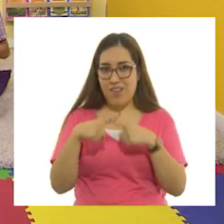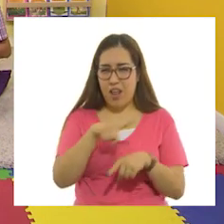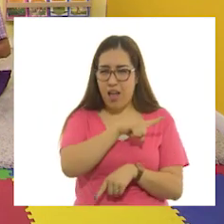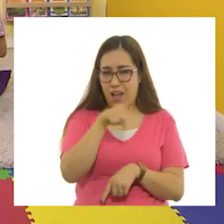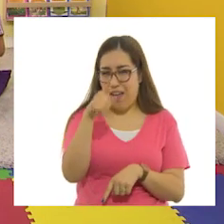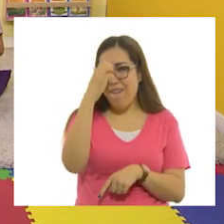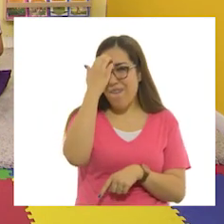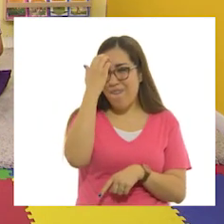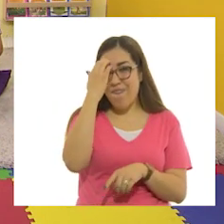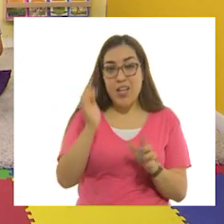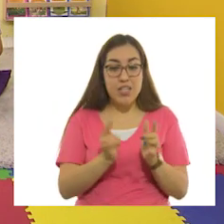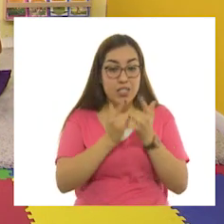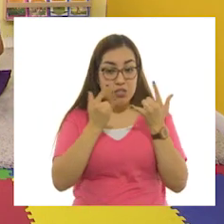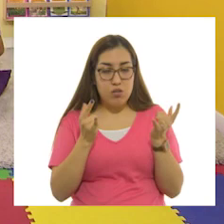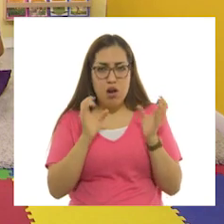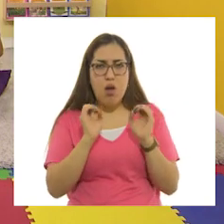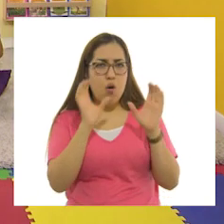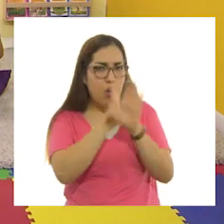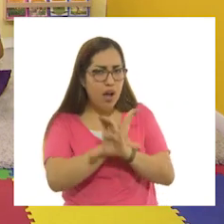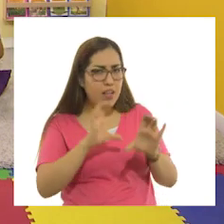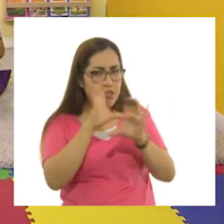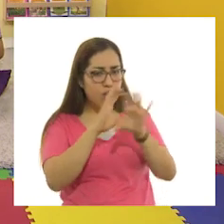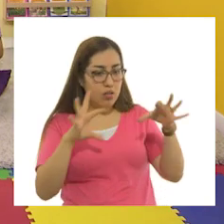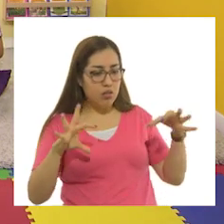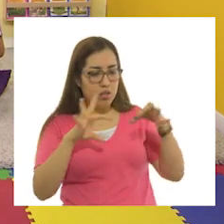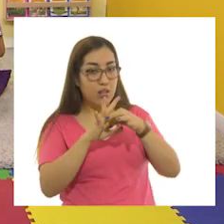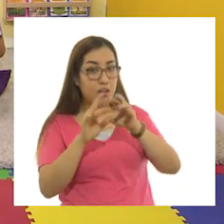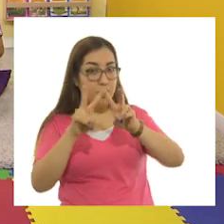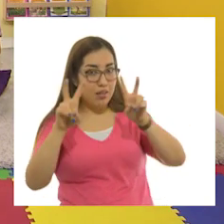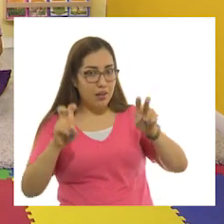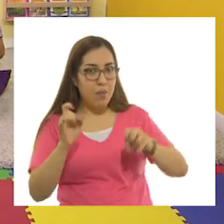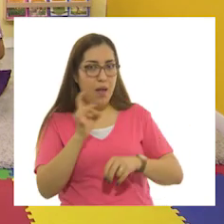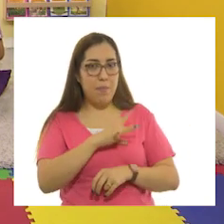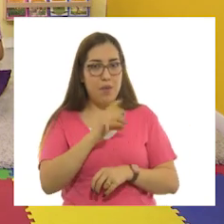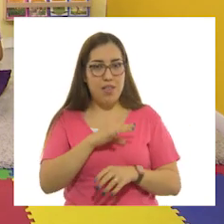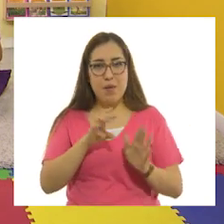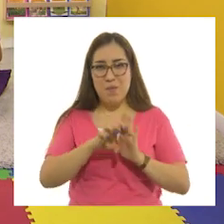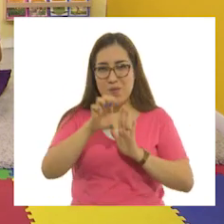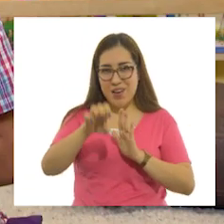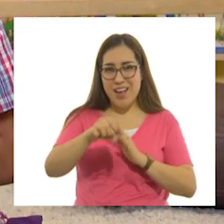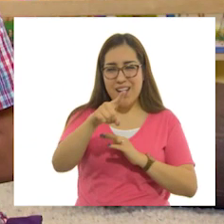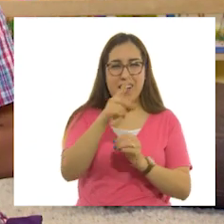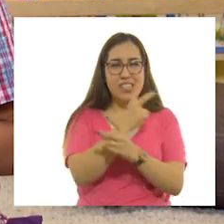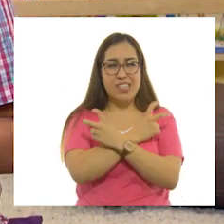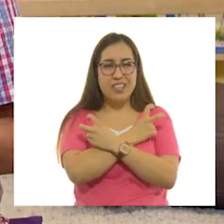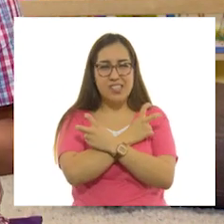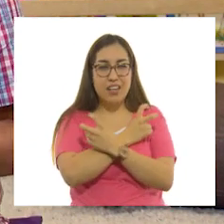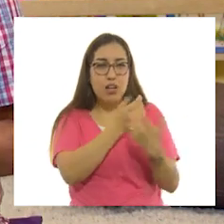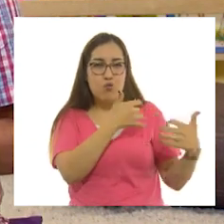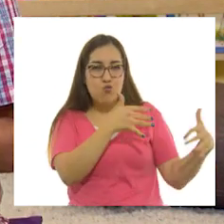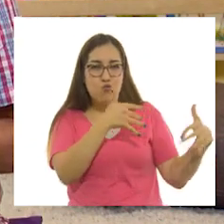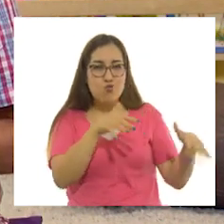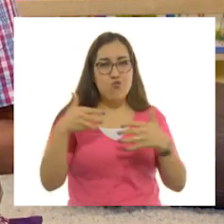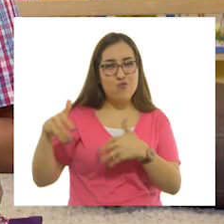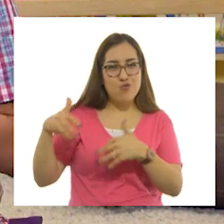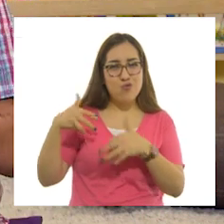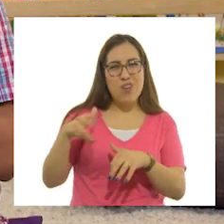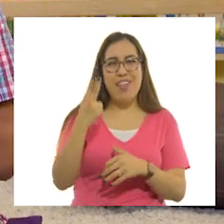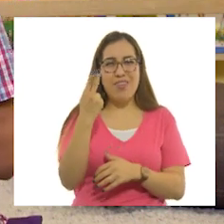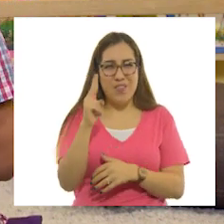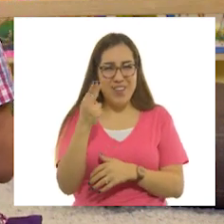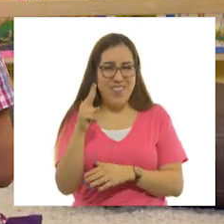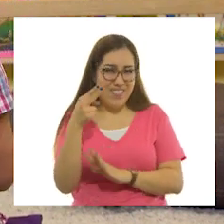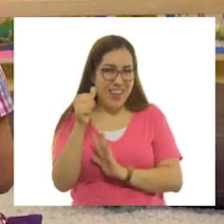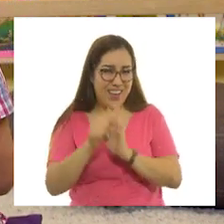algún canto relacionado con algún tema de miedo por ejemplo tumbalá cachumba seguramente en casa también